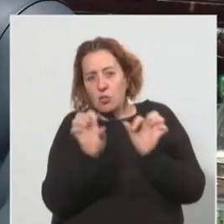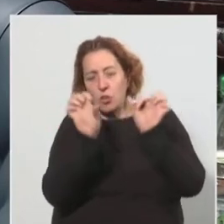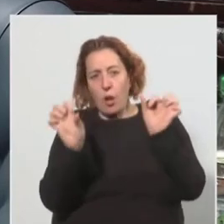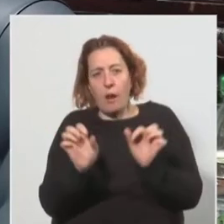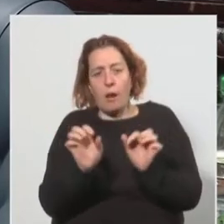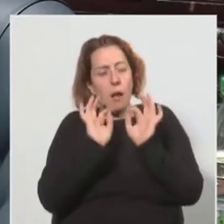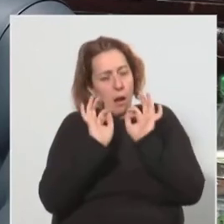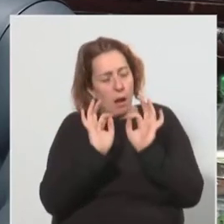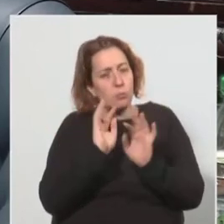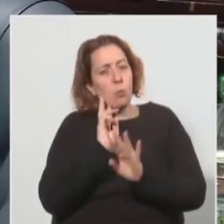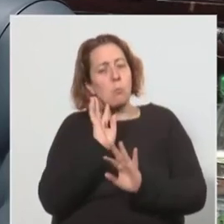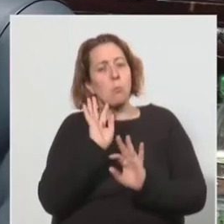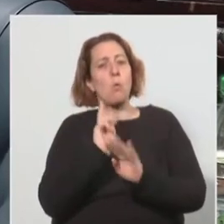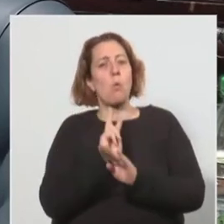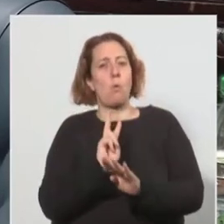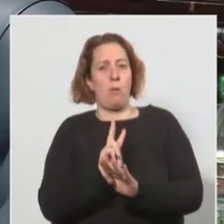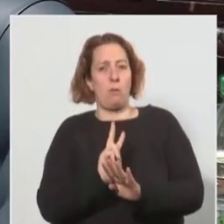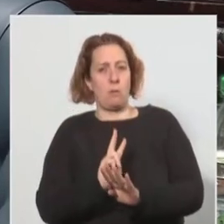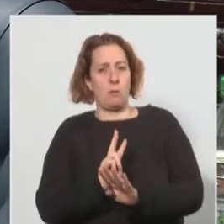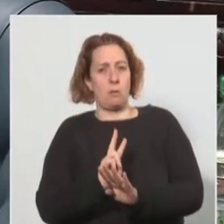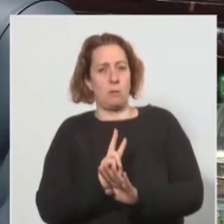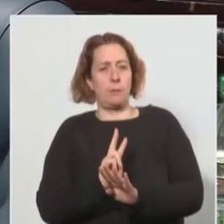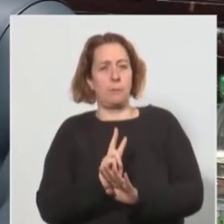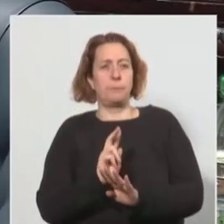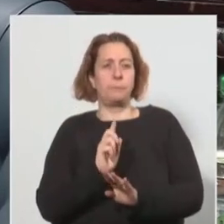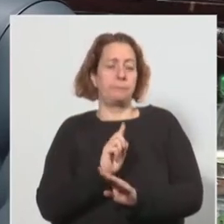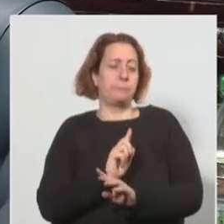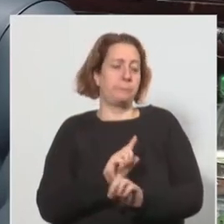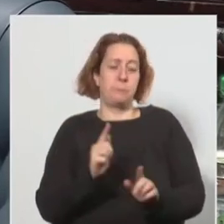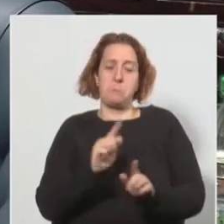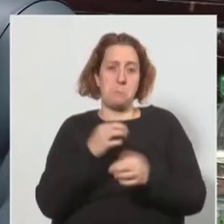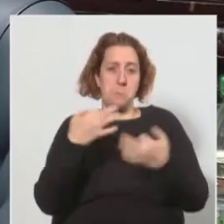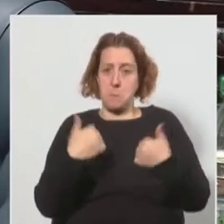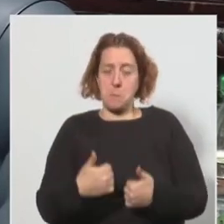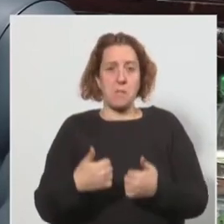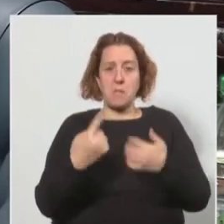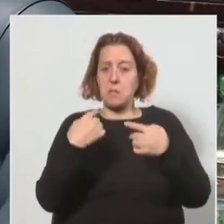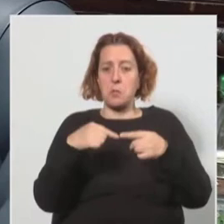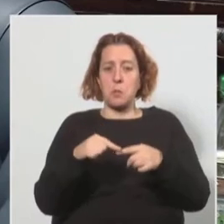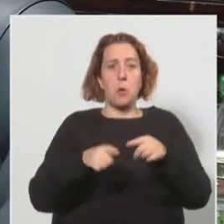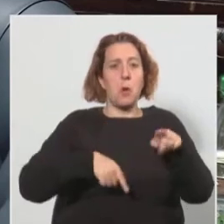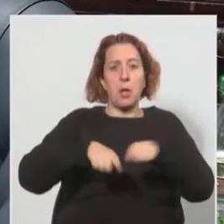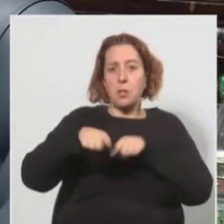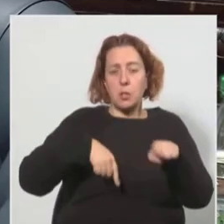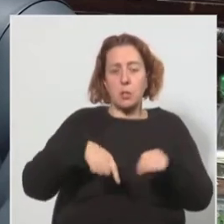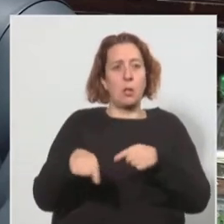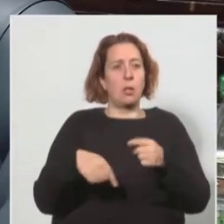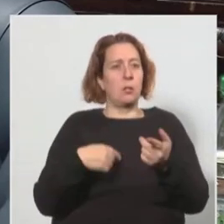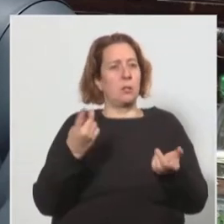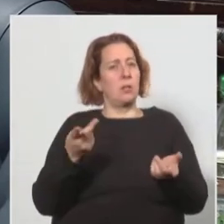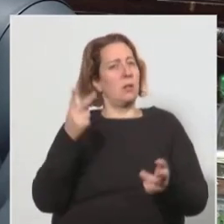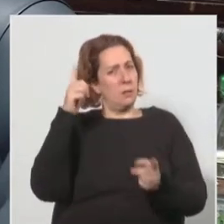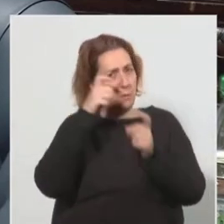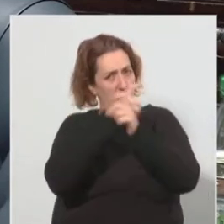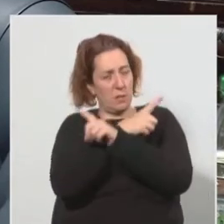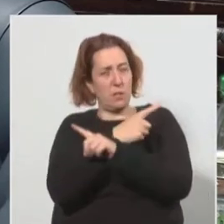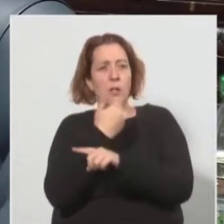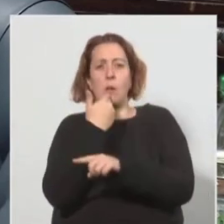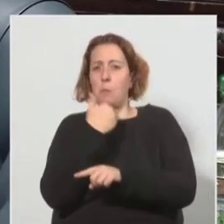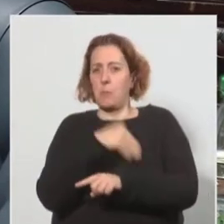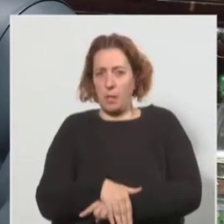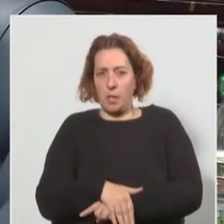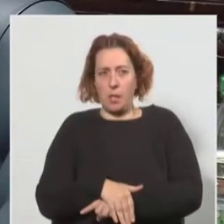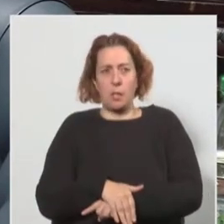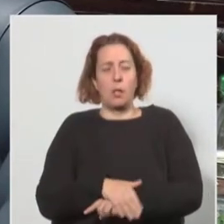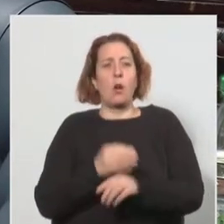prudentes. No parecen haber tenido éxito en sus gestiones. Resulta realmente difícil de